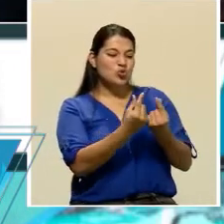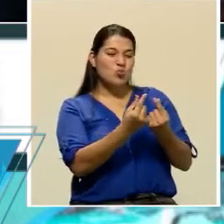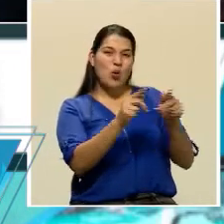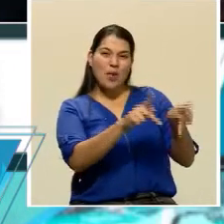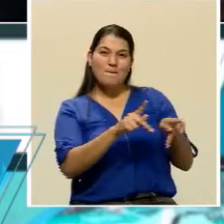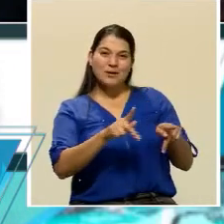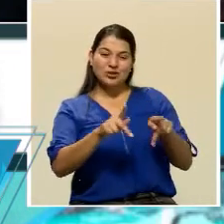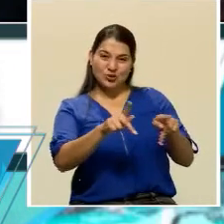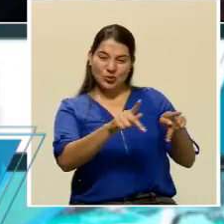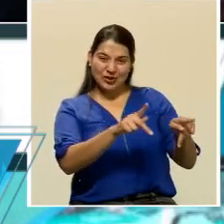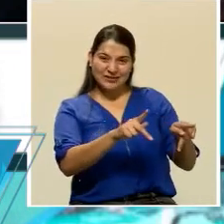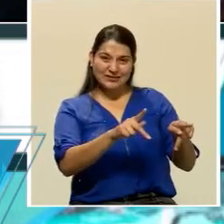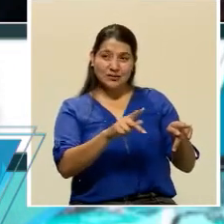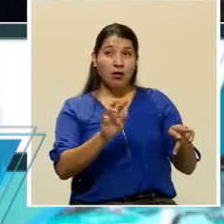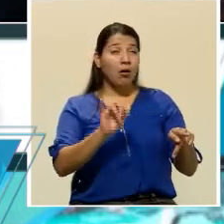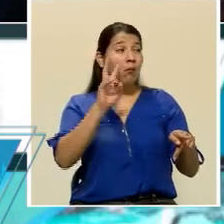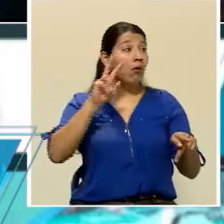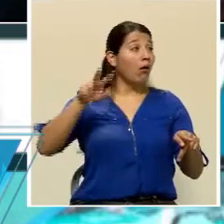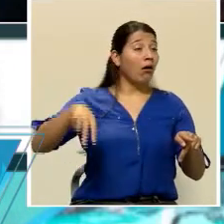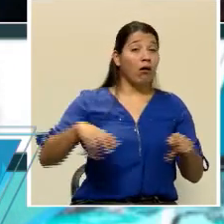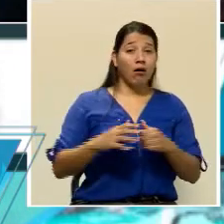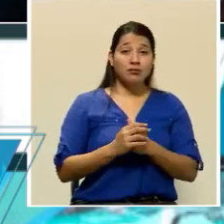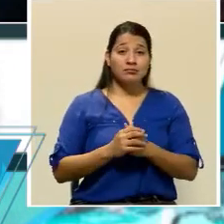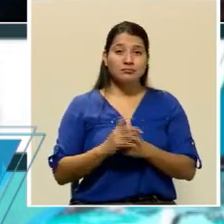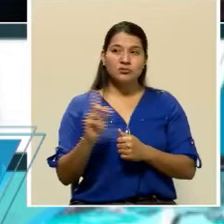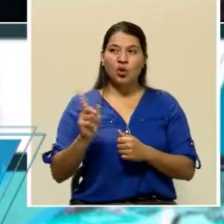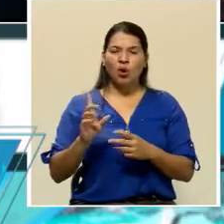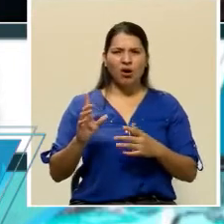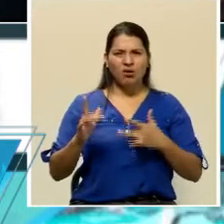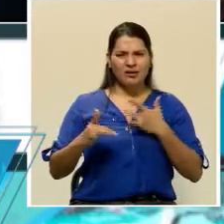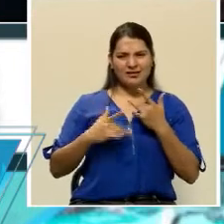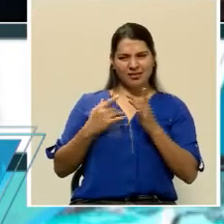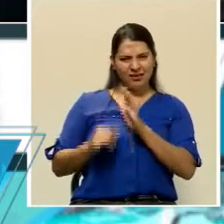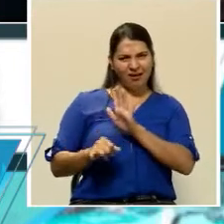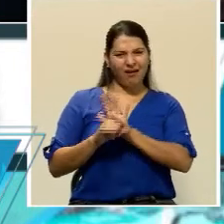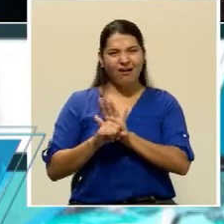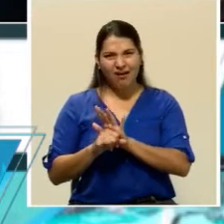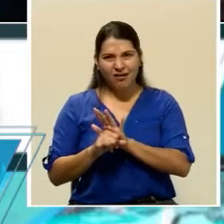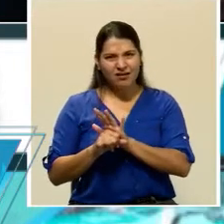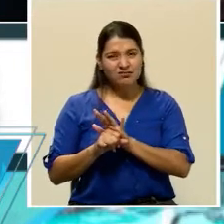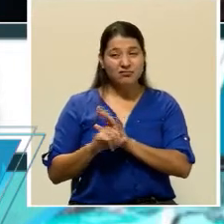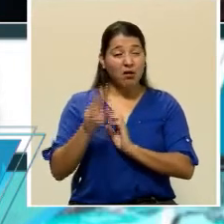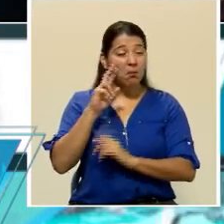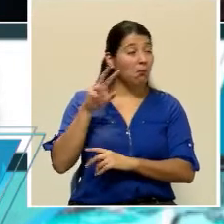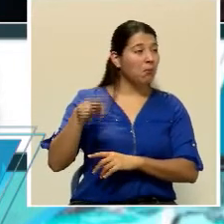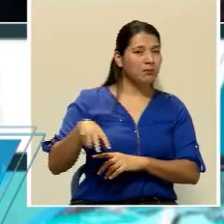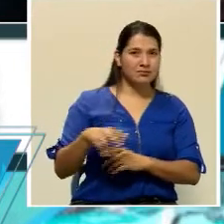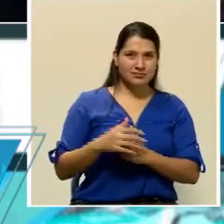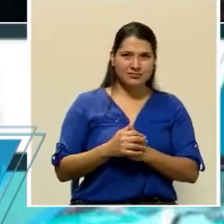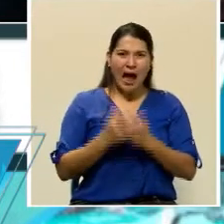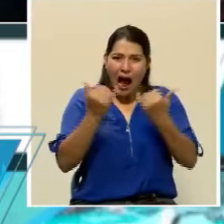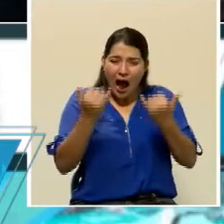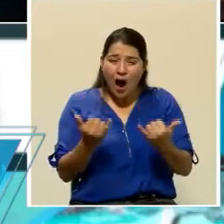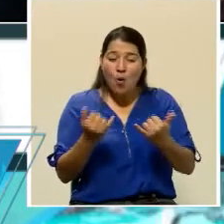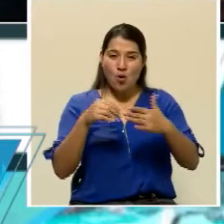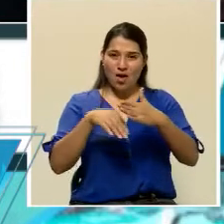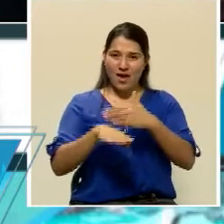No es con ellos. Hay un drama en las finanzas